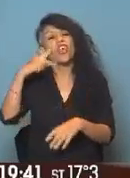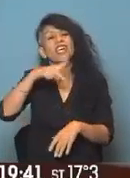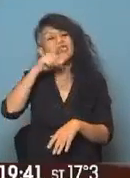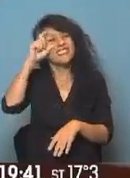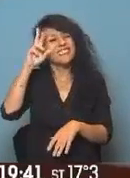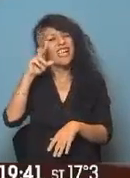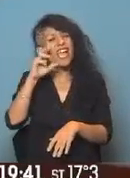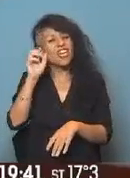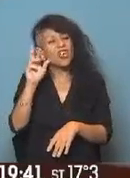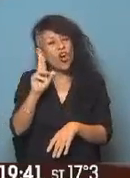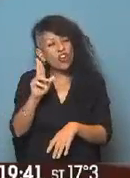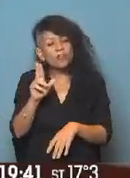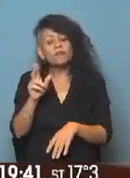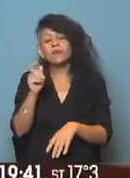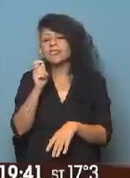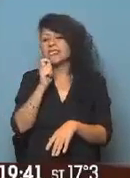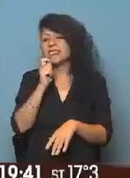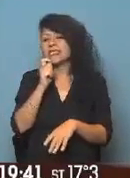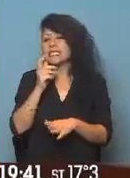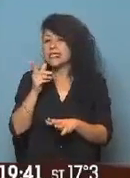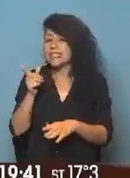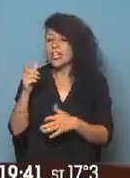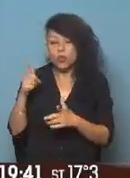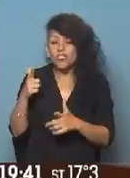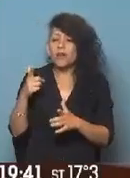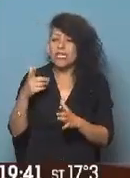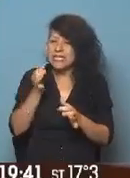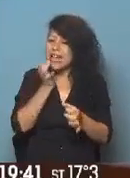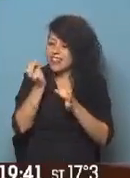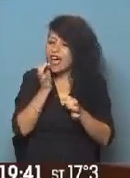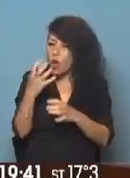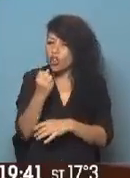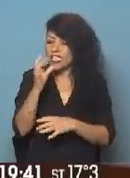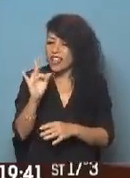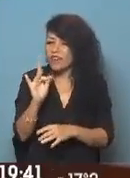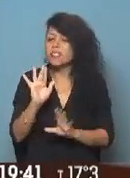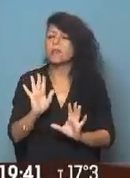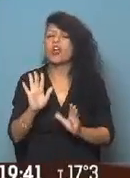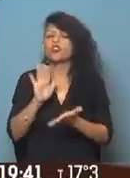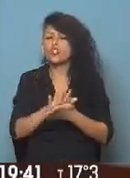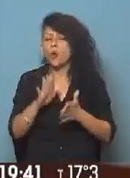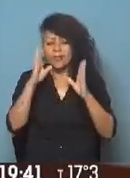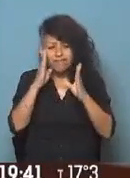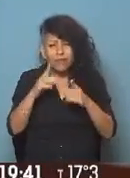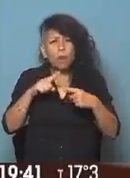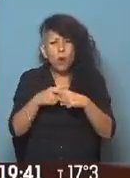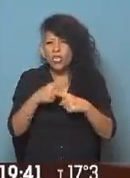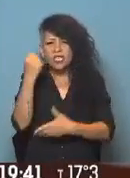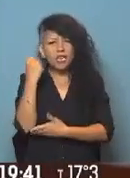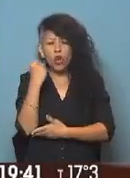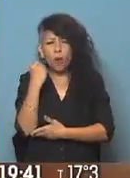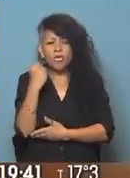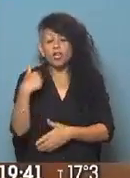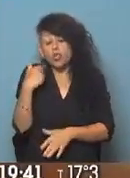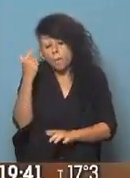muy difícil llegar a algún punto más o menos de diálogo. Pero en materia de política económica, no. Yo creo que el gobierno sigue